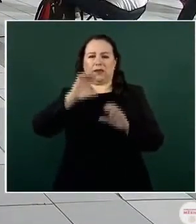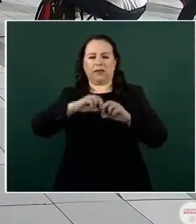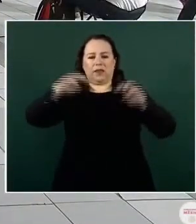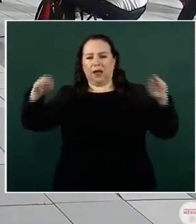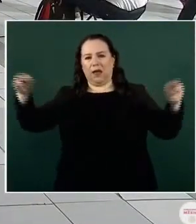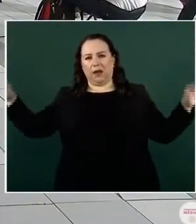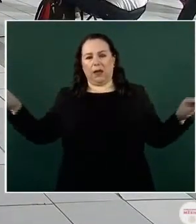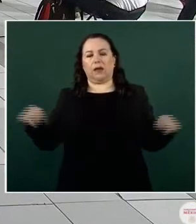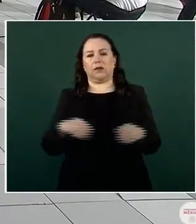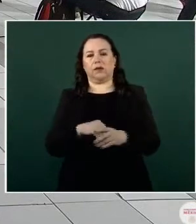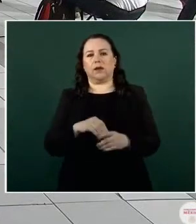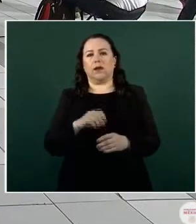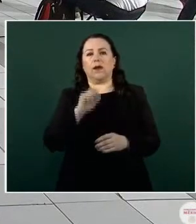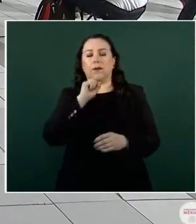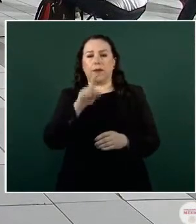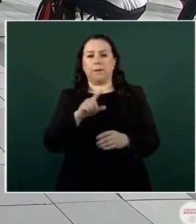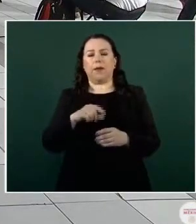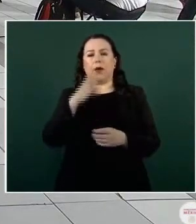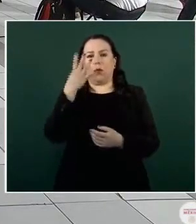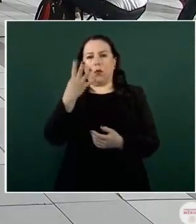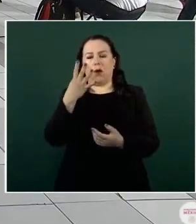4 toneladas de marihuana,